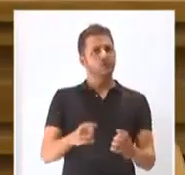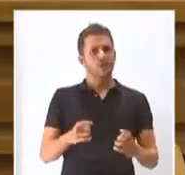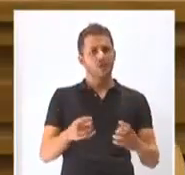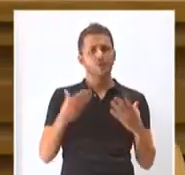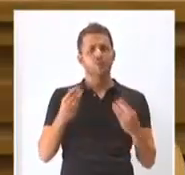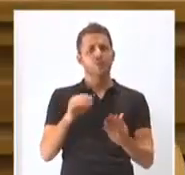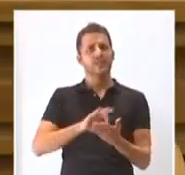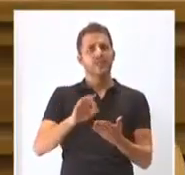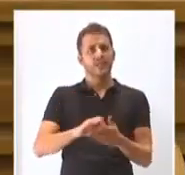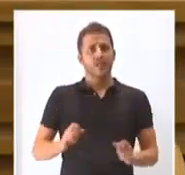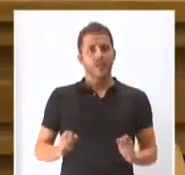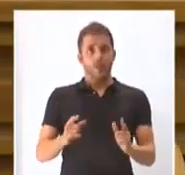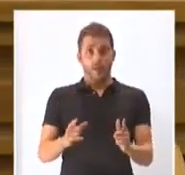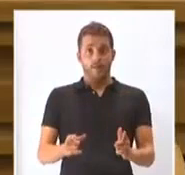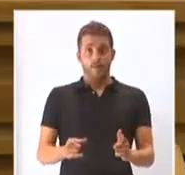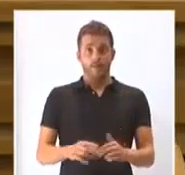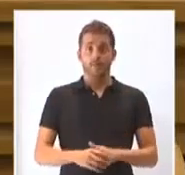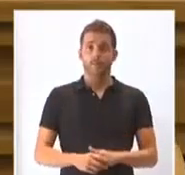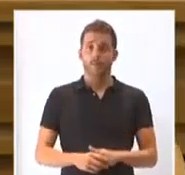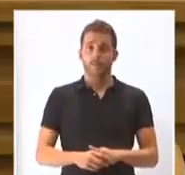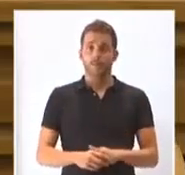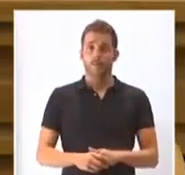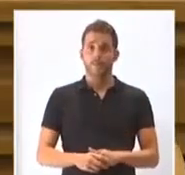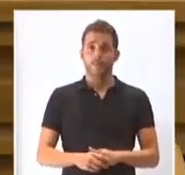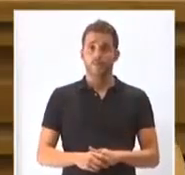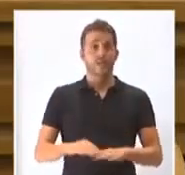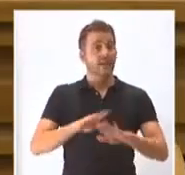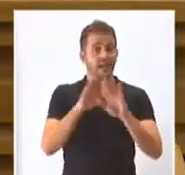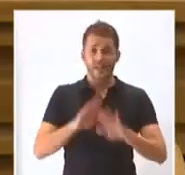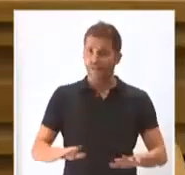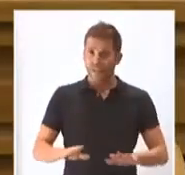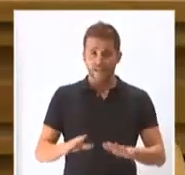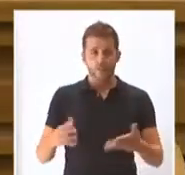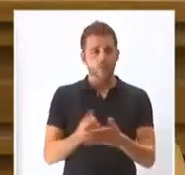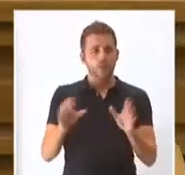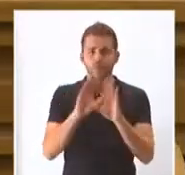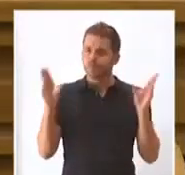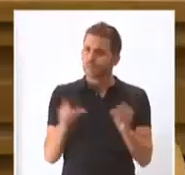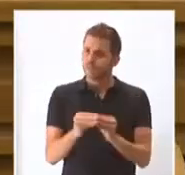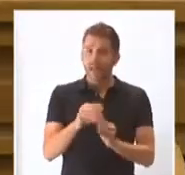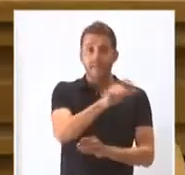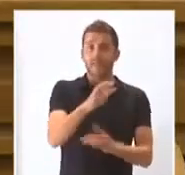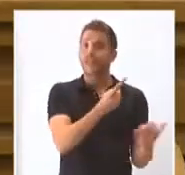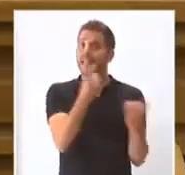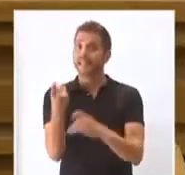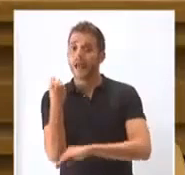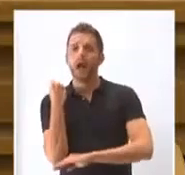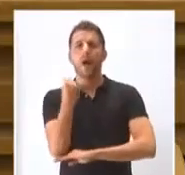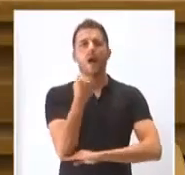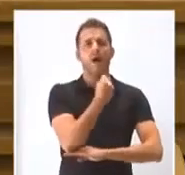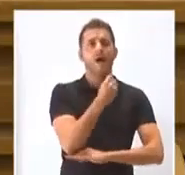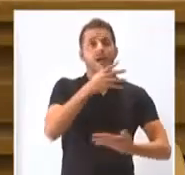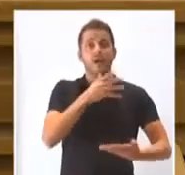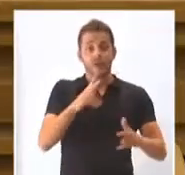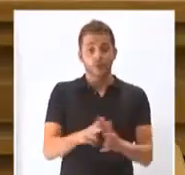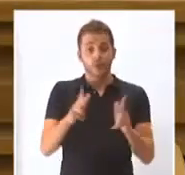servicios que prestamos todo al final se resume en el apoyo a la gente que más lo necesita y más en la sociedad que estamos